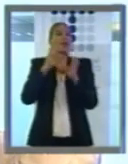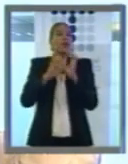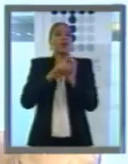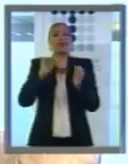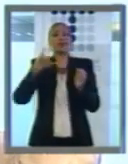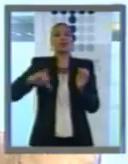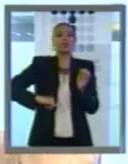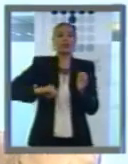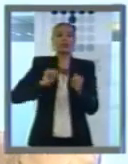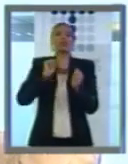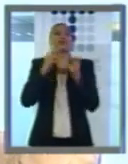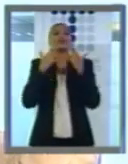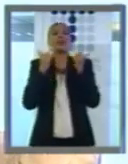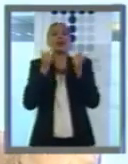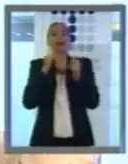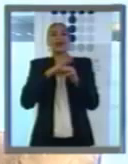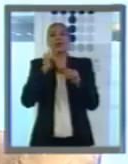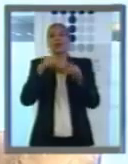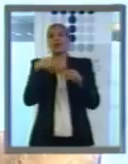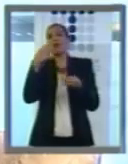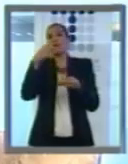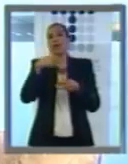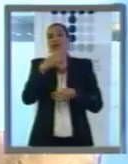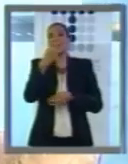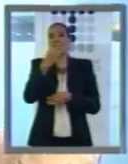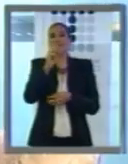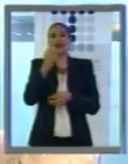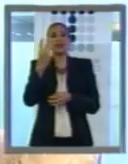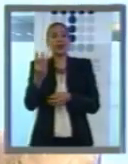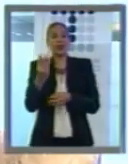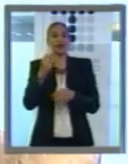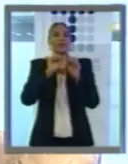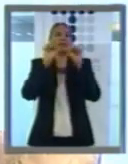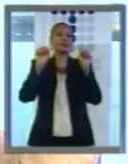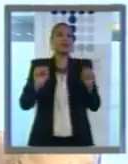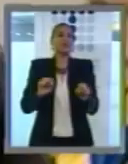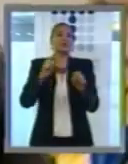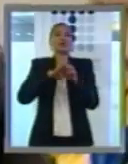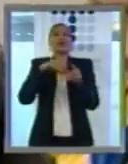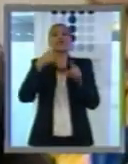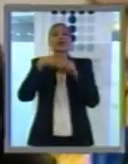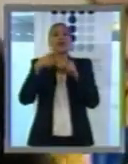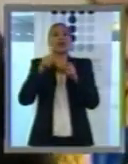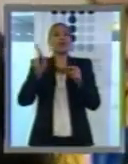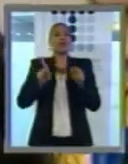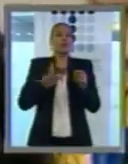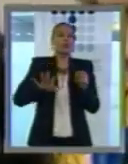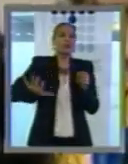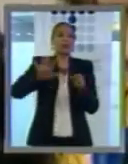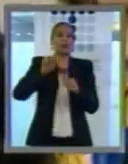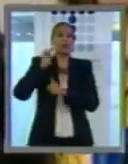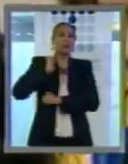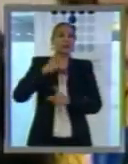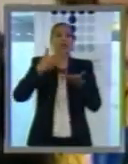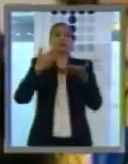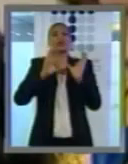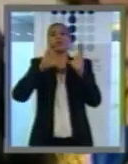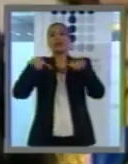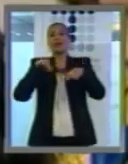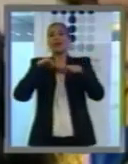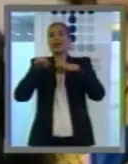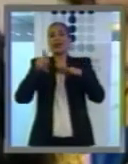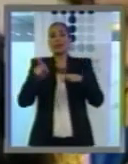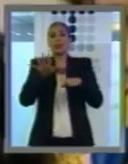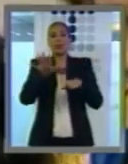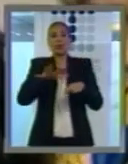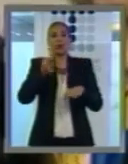declaración fiscal, las llamadas 3D3, el sistema de servidores públicos que intervengan en procedimientos de contrataciones públicas,